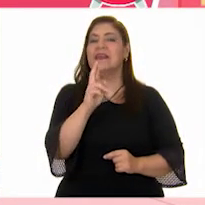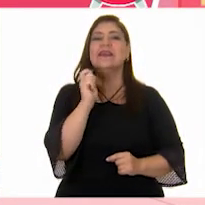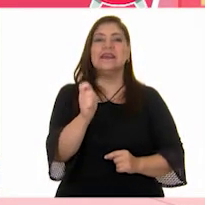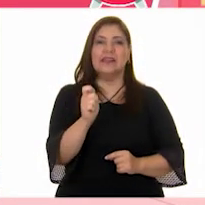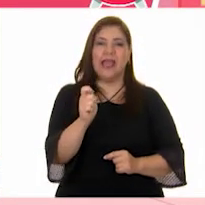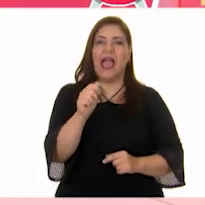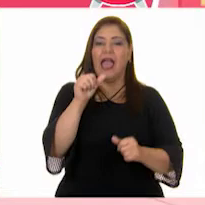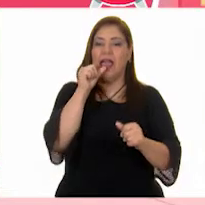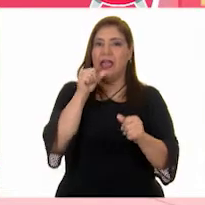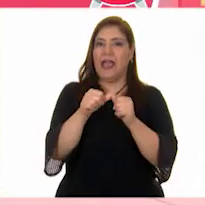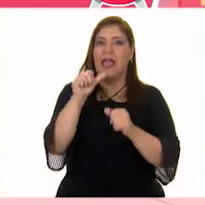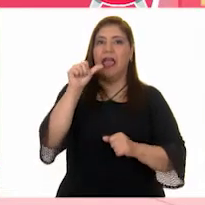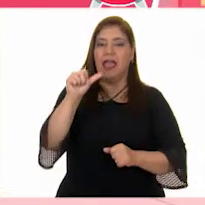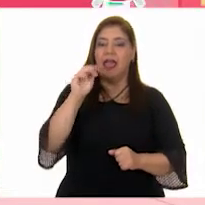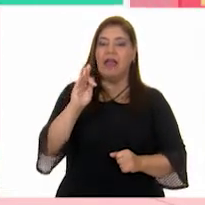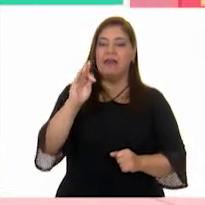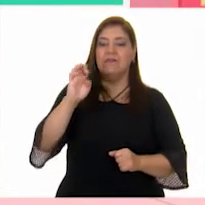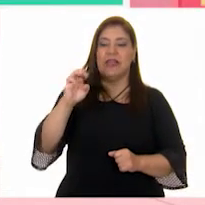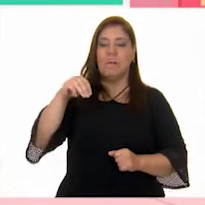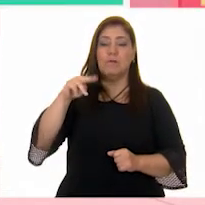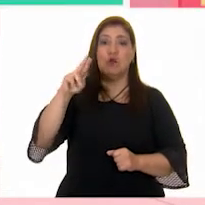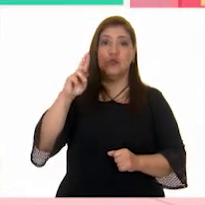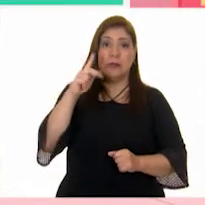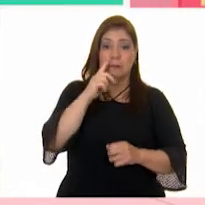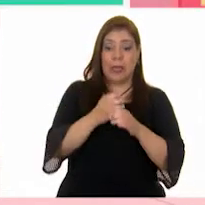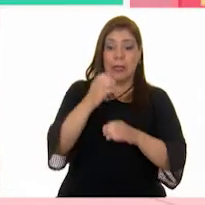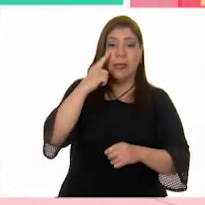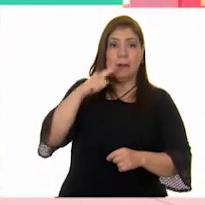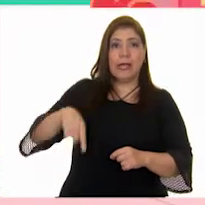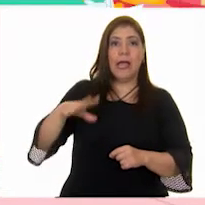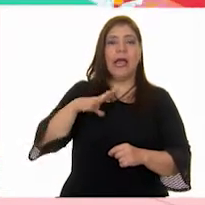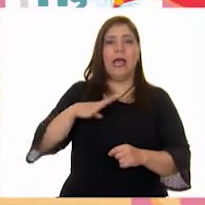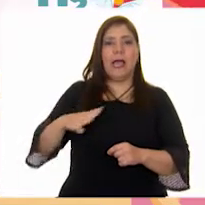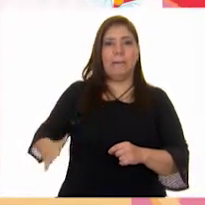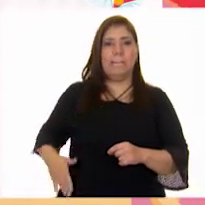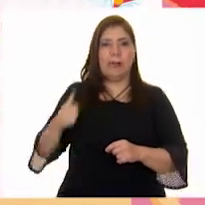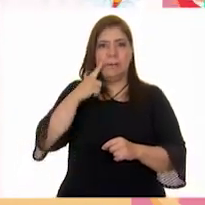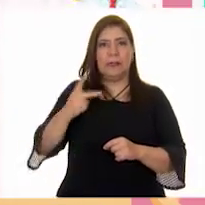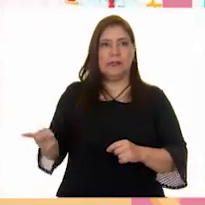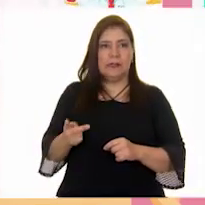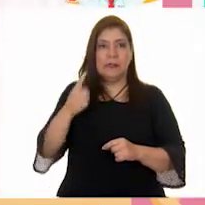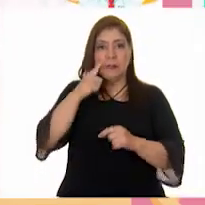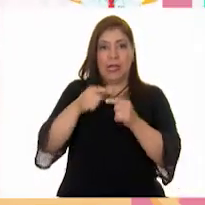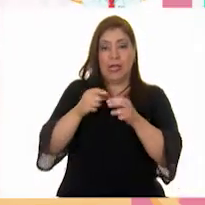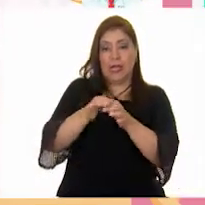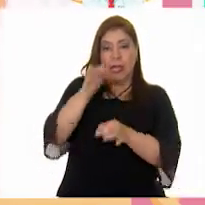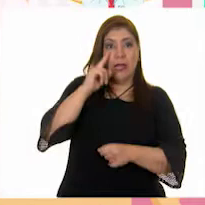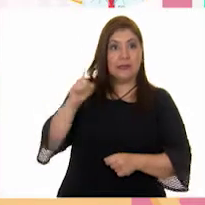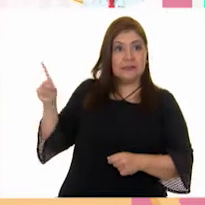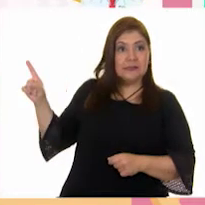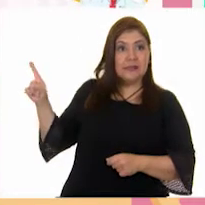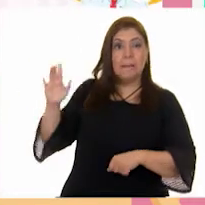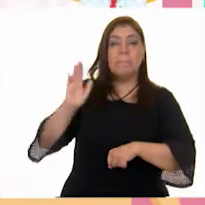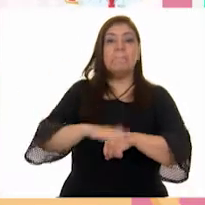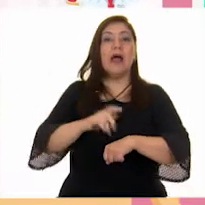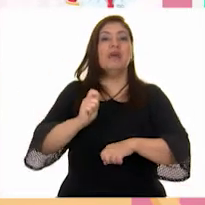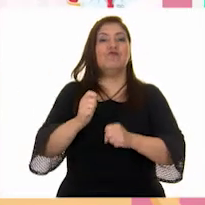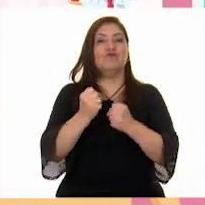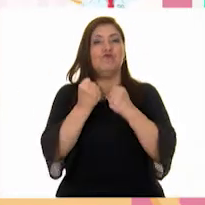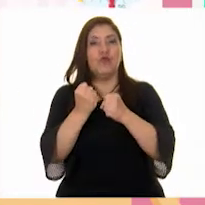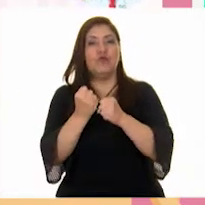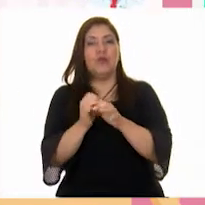La respuesta correcta es A. Fémur. El fémur se encuentra en el muslo. Es el hueso más